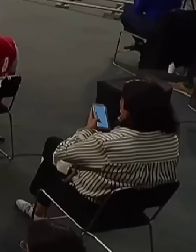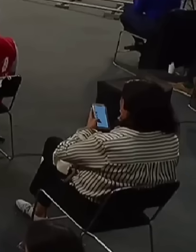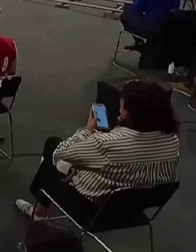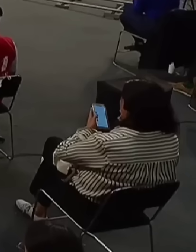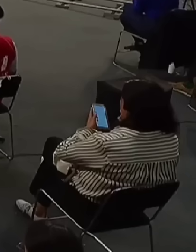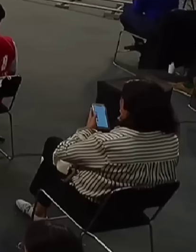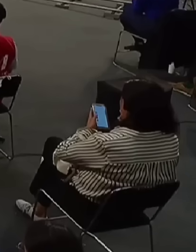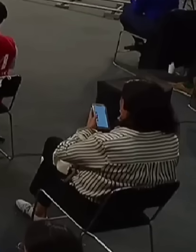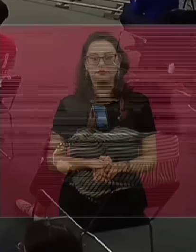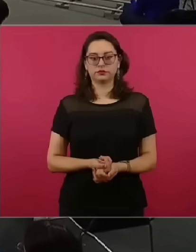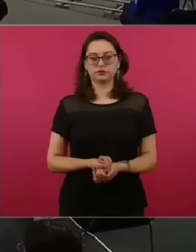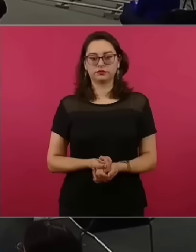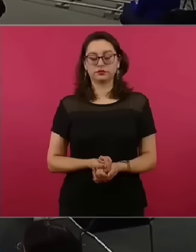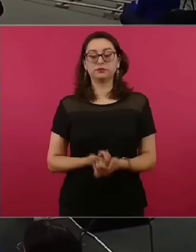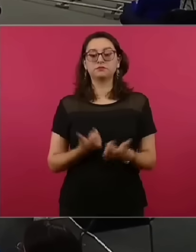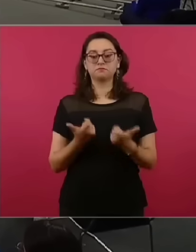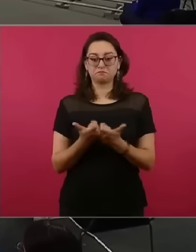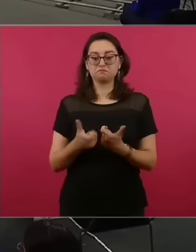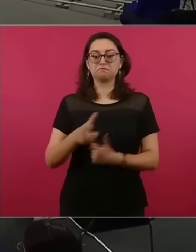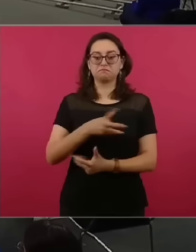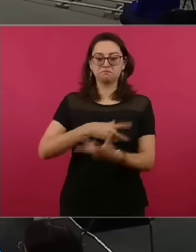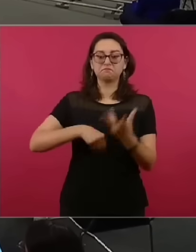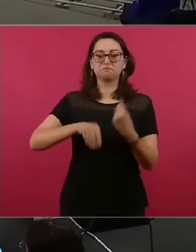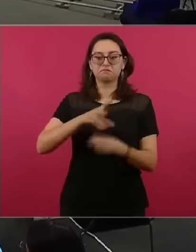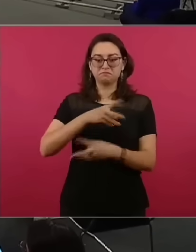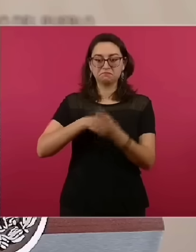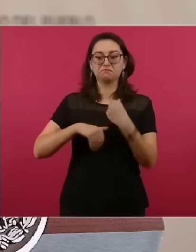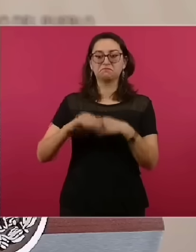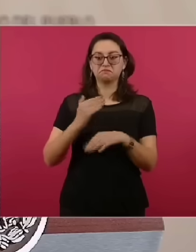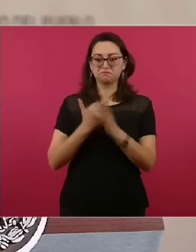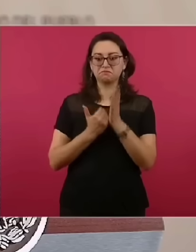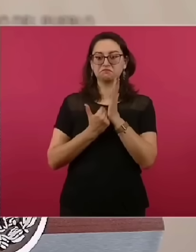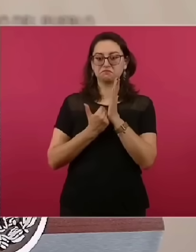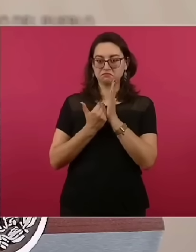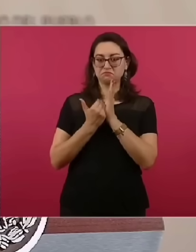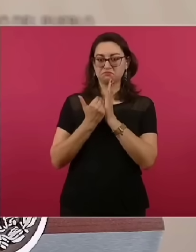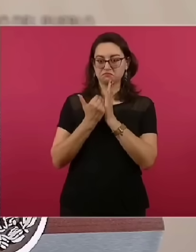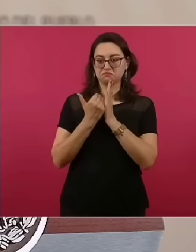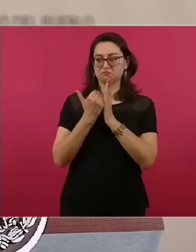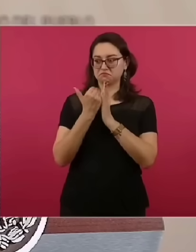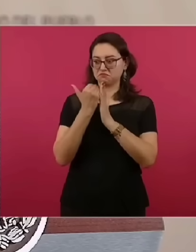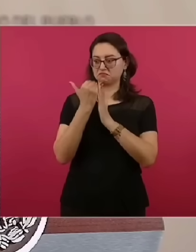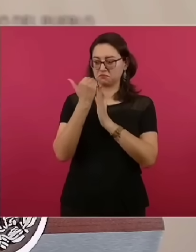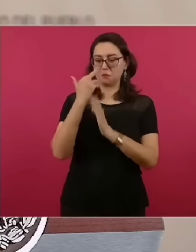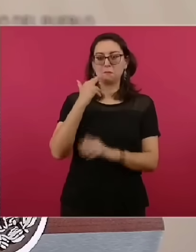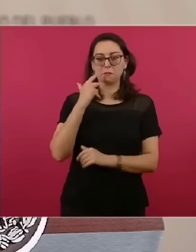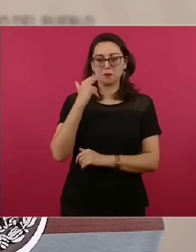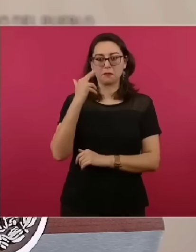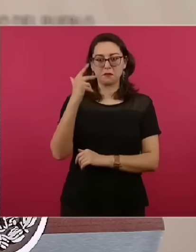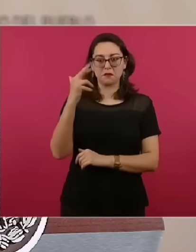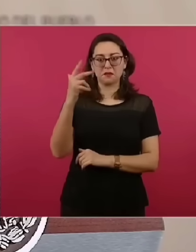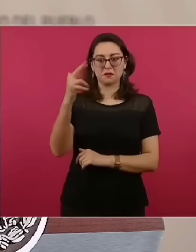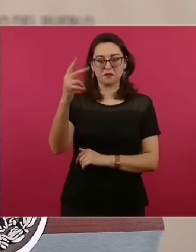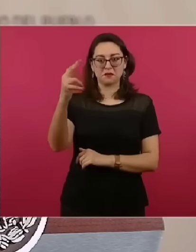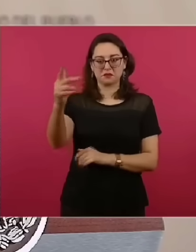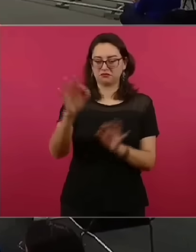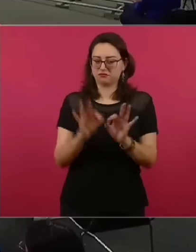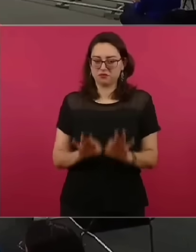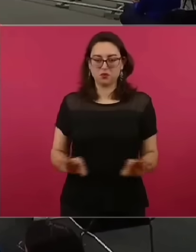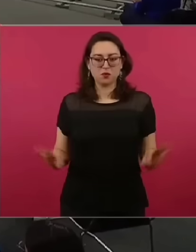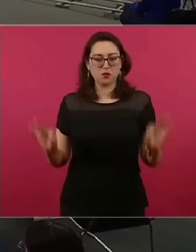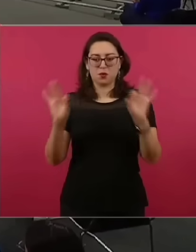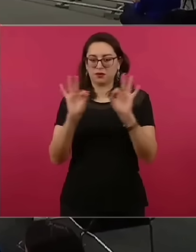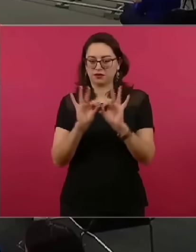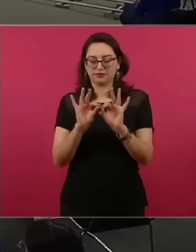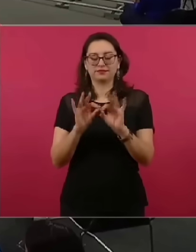que esto es muy importante. No hay estancamiento económico. Y